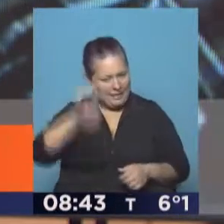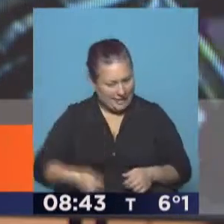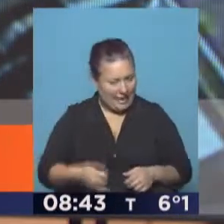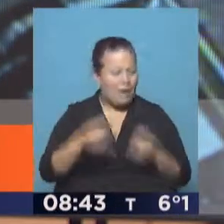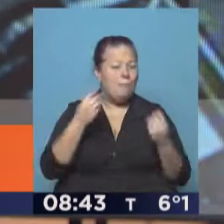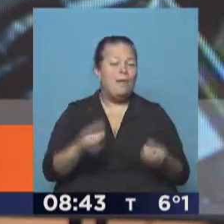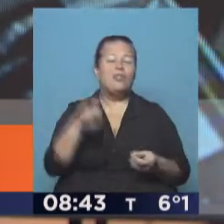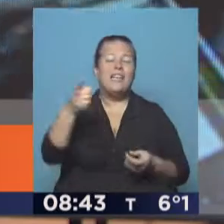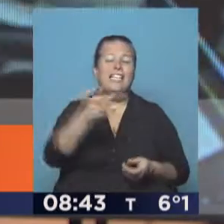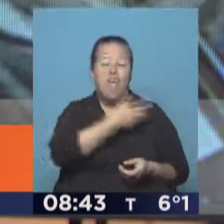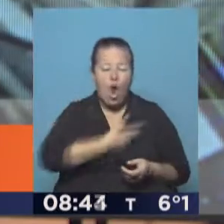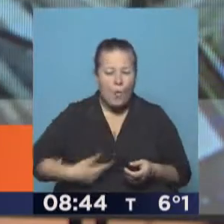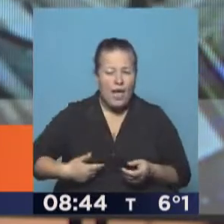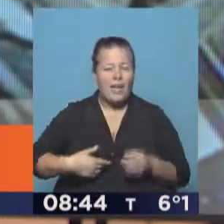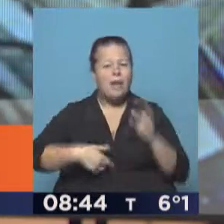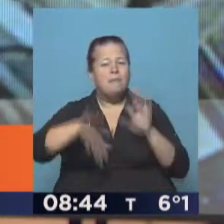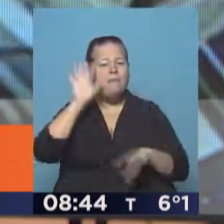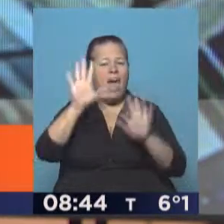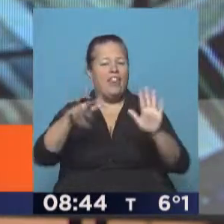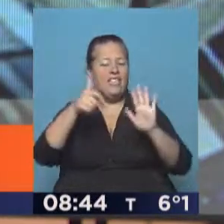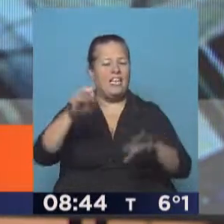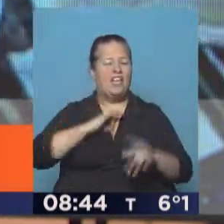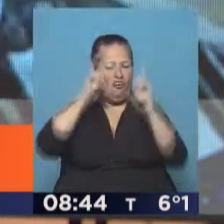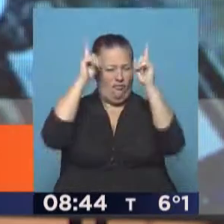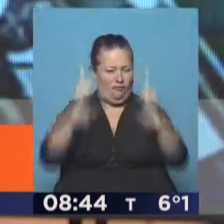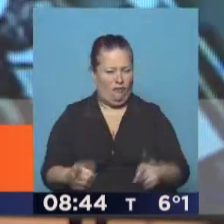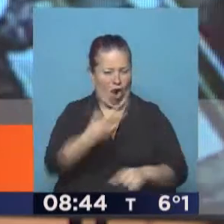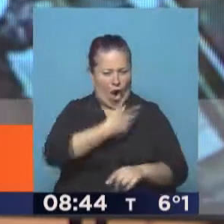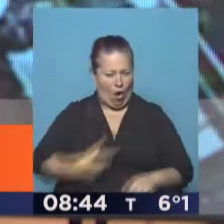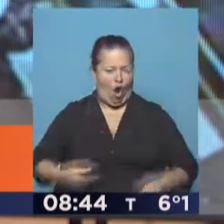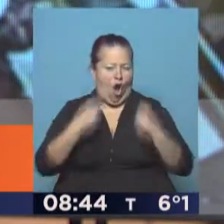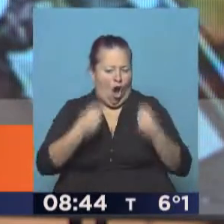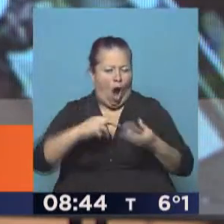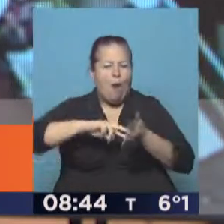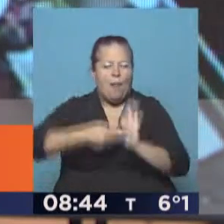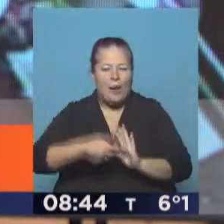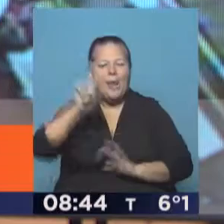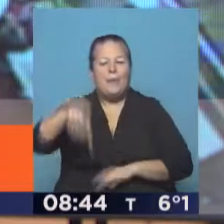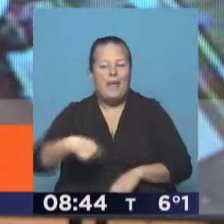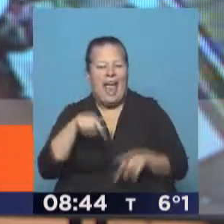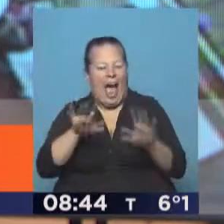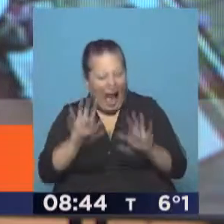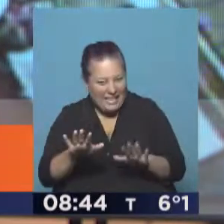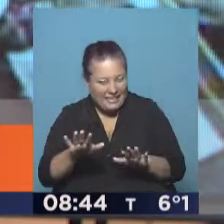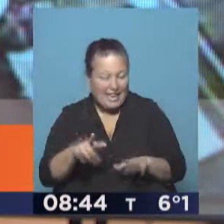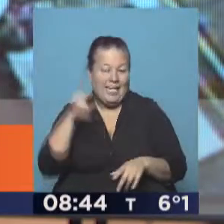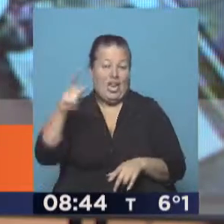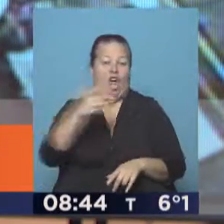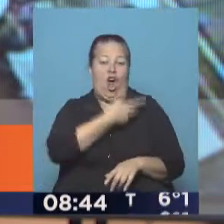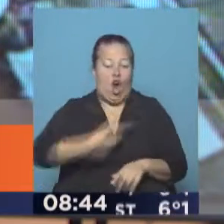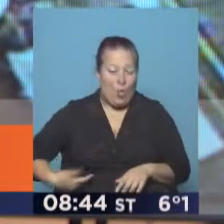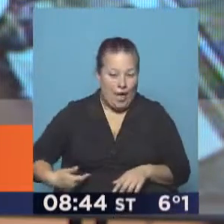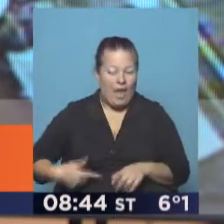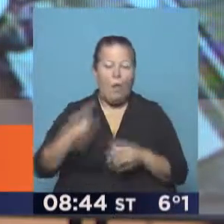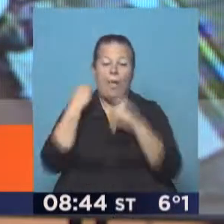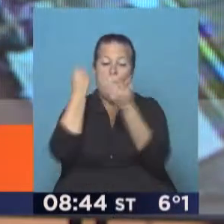hablando de que es un gobierno que tiene más de 16 años en el poder. ¿Cómo una crisis se va a generar de esta forma cuando el gobierno,